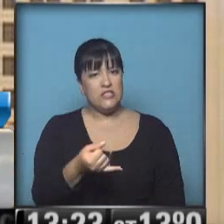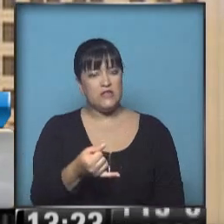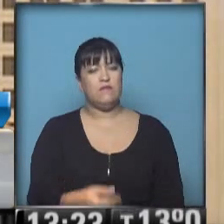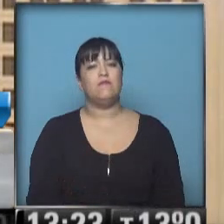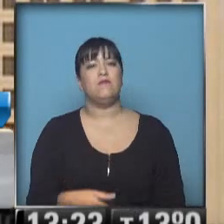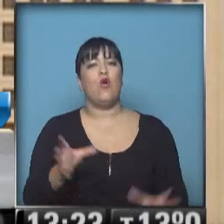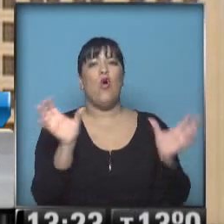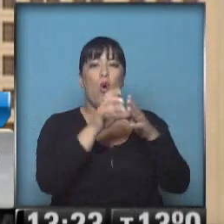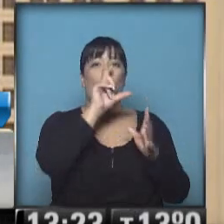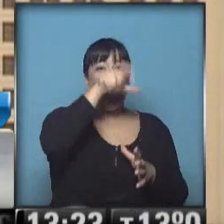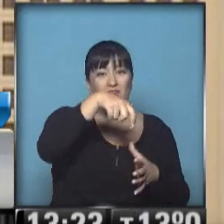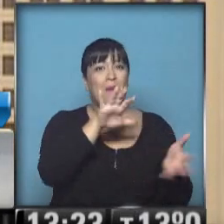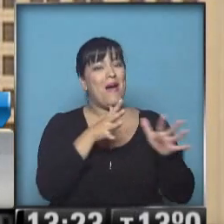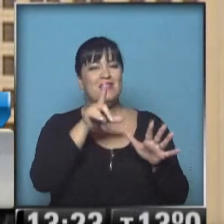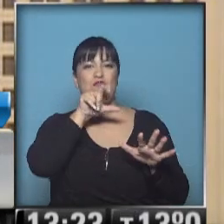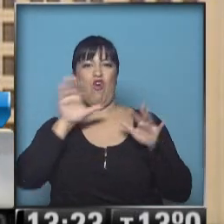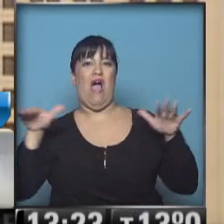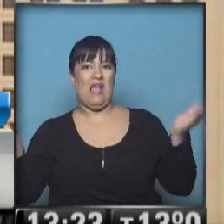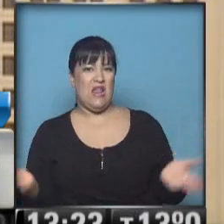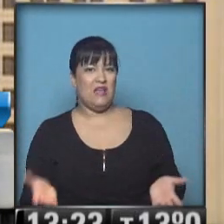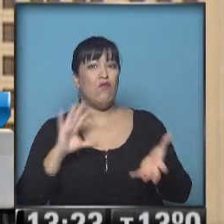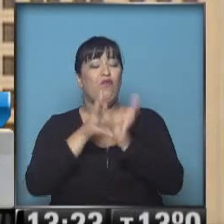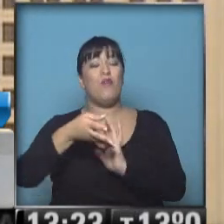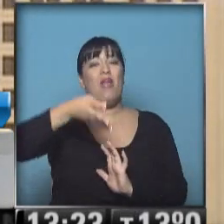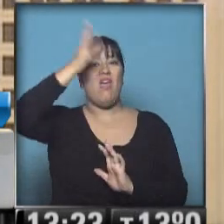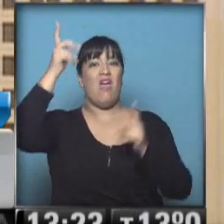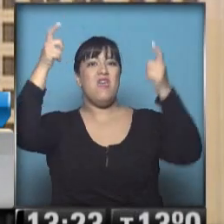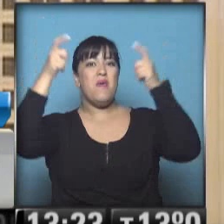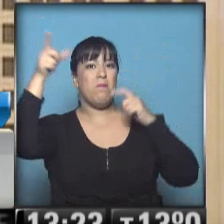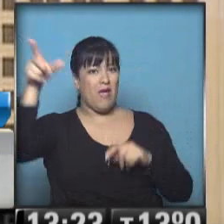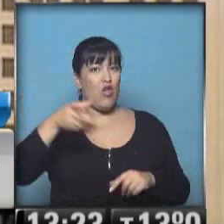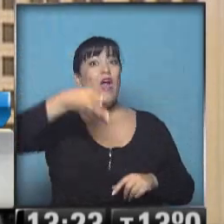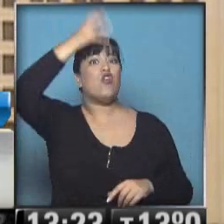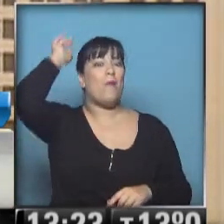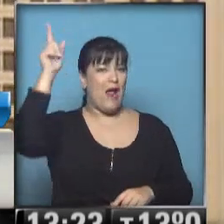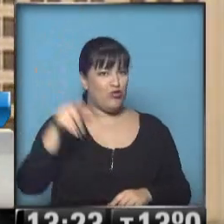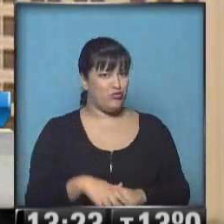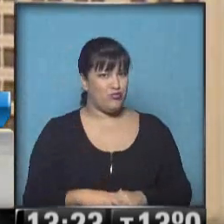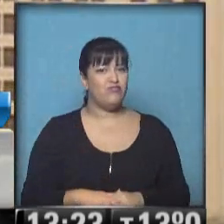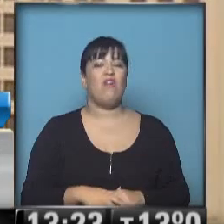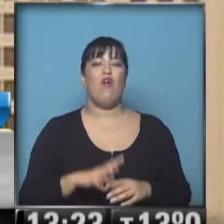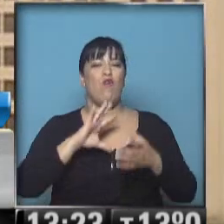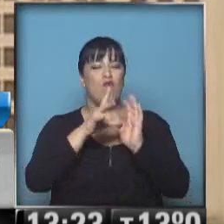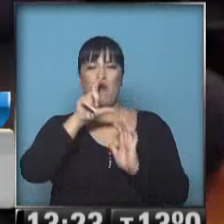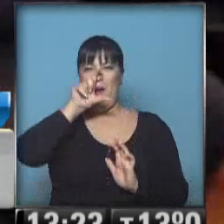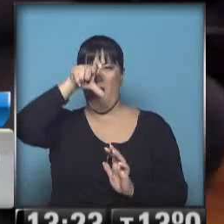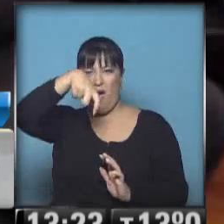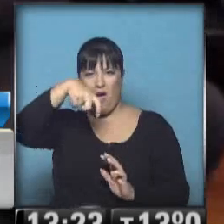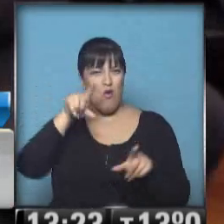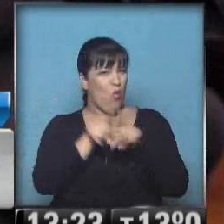Los buitres se parecen a las águilas también, de los imperios, de los romanos me refiero, tienen casi el mismo perfil.